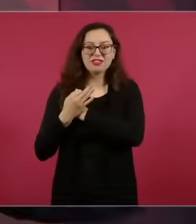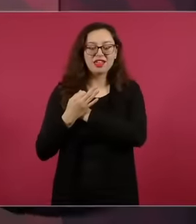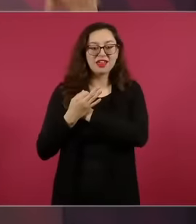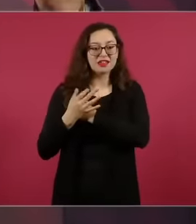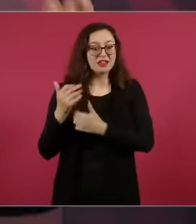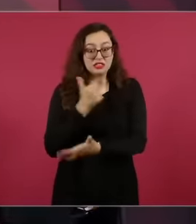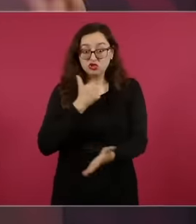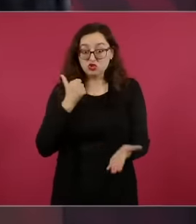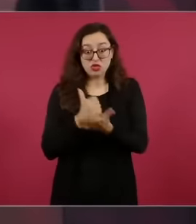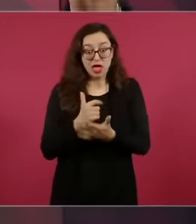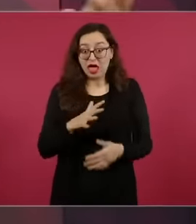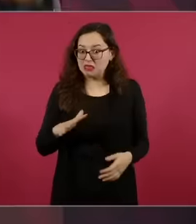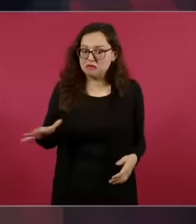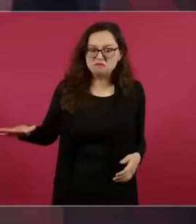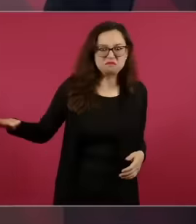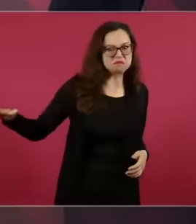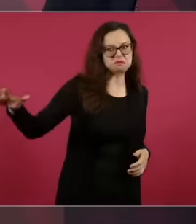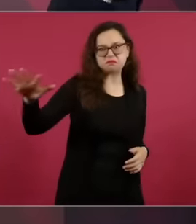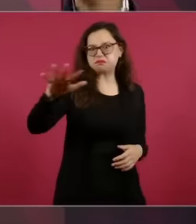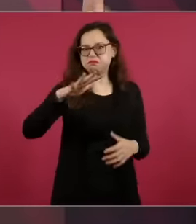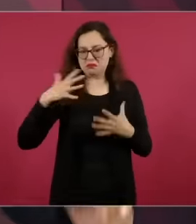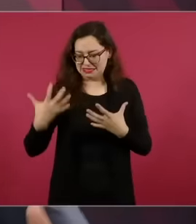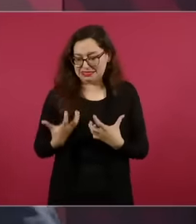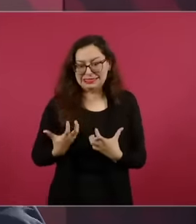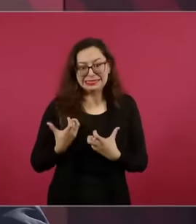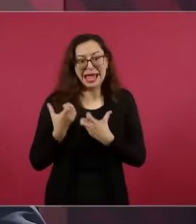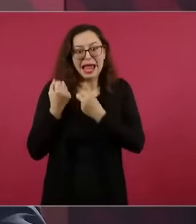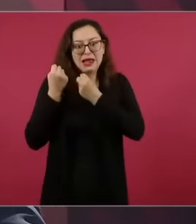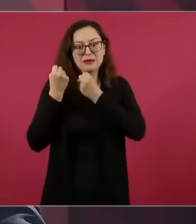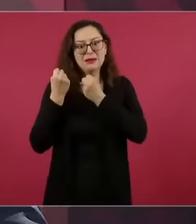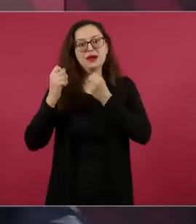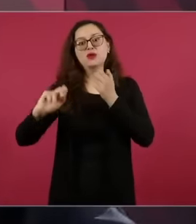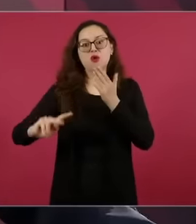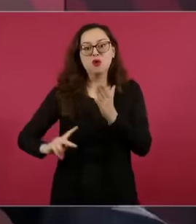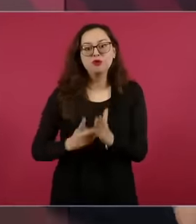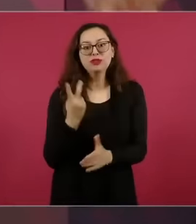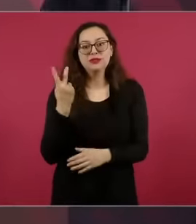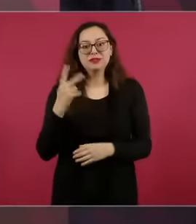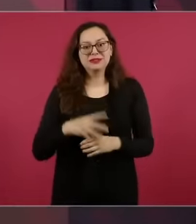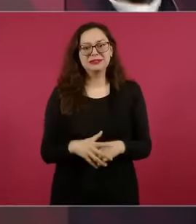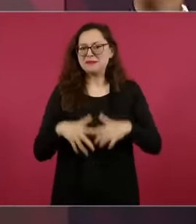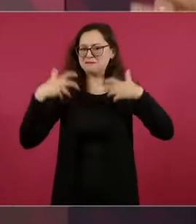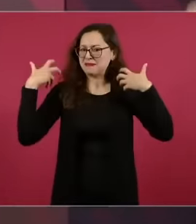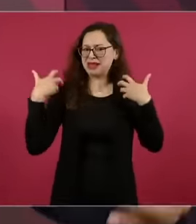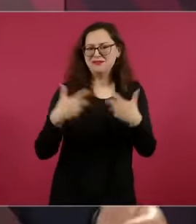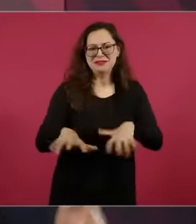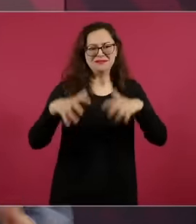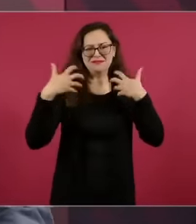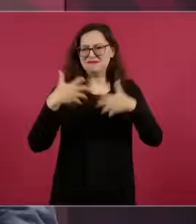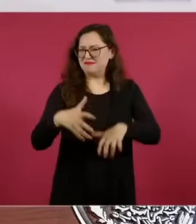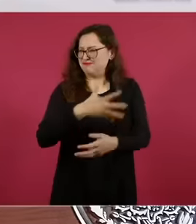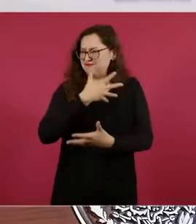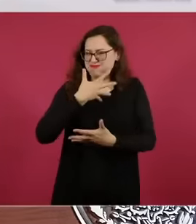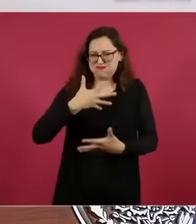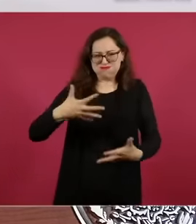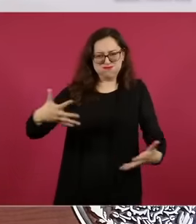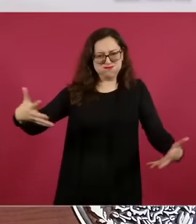la ciudad, me vuelven a rescatar. Grandes manifestaciones.